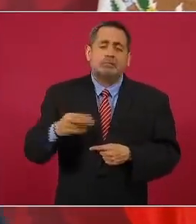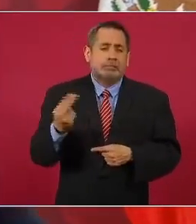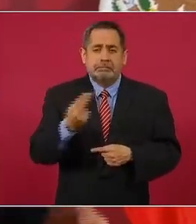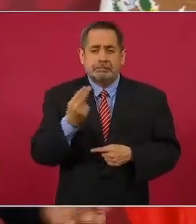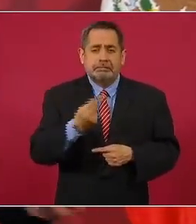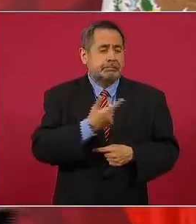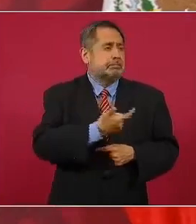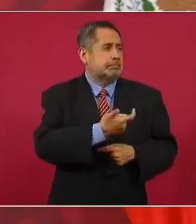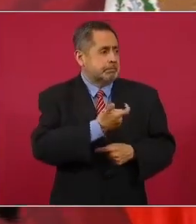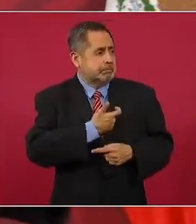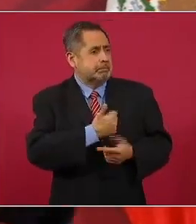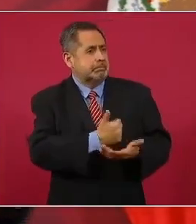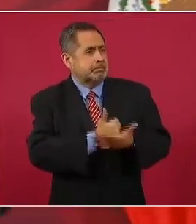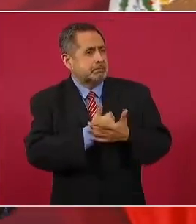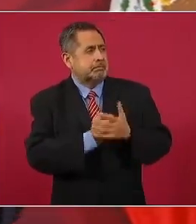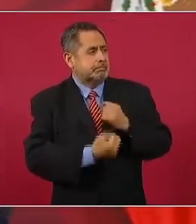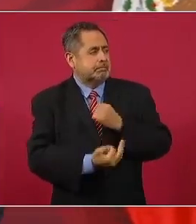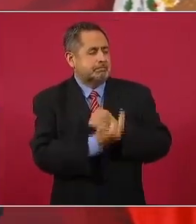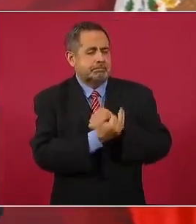y